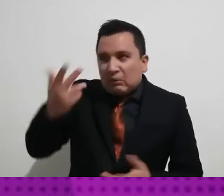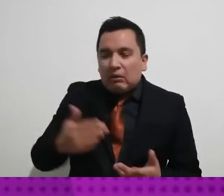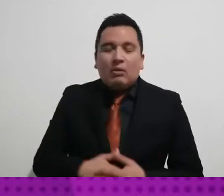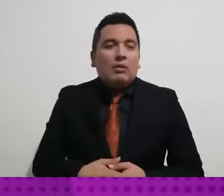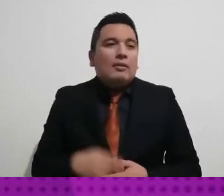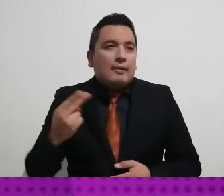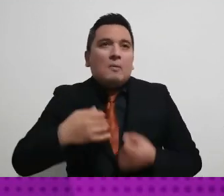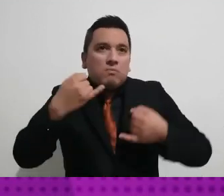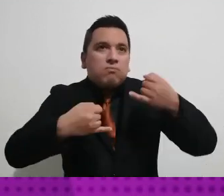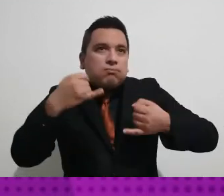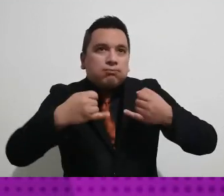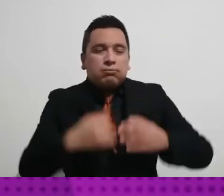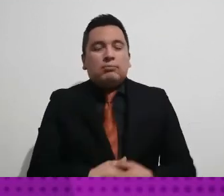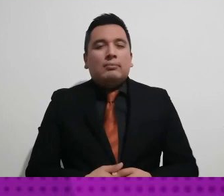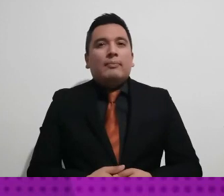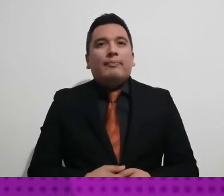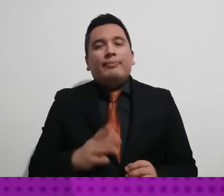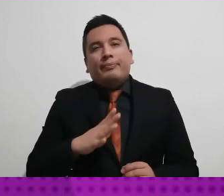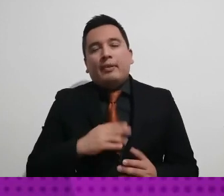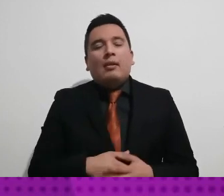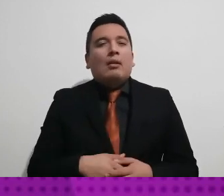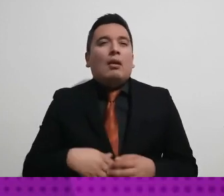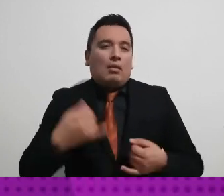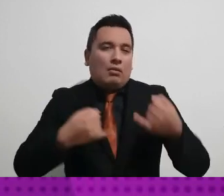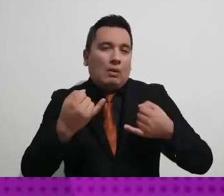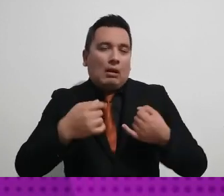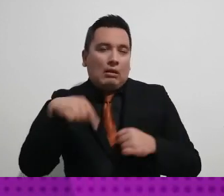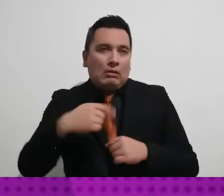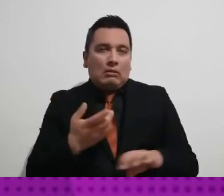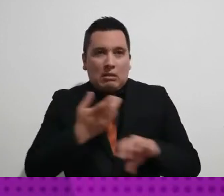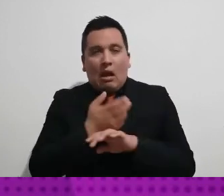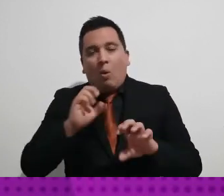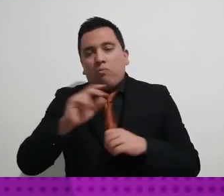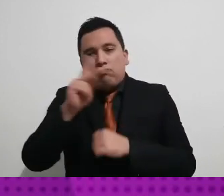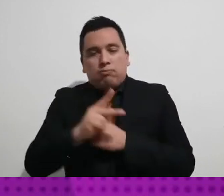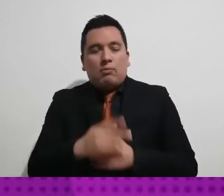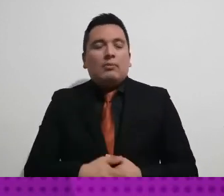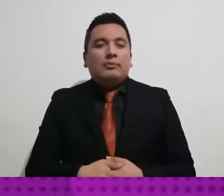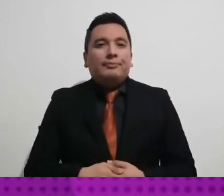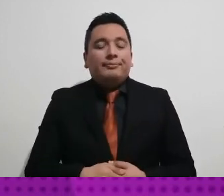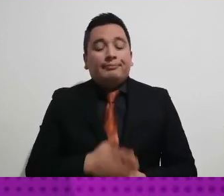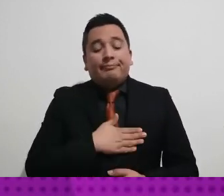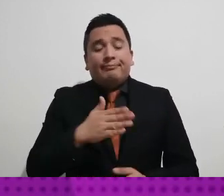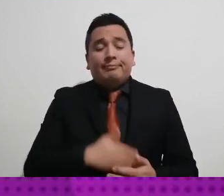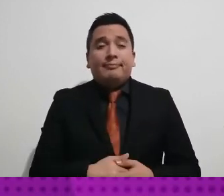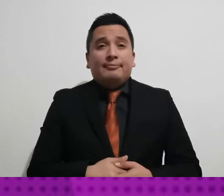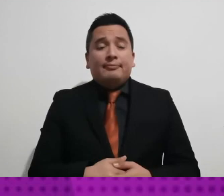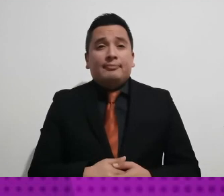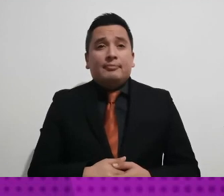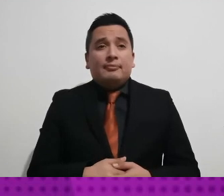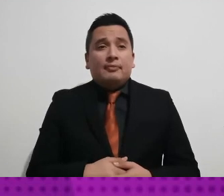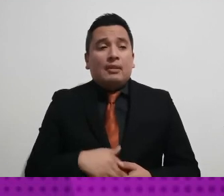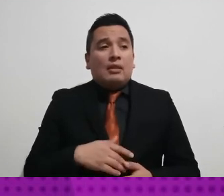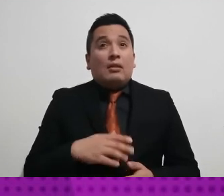proceso judicial en varias instancias, tanto locales como nacionales. Sí, y bueno,